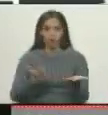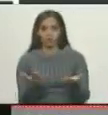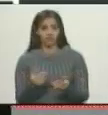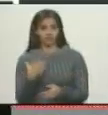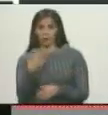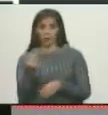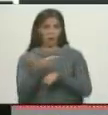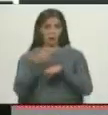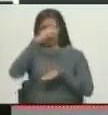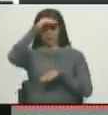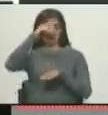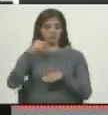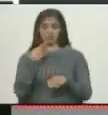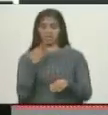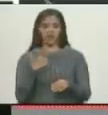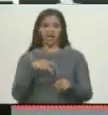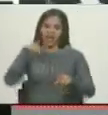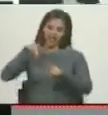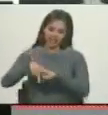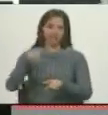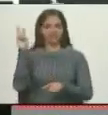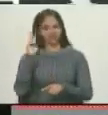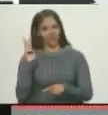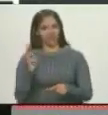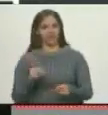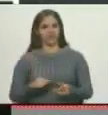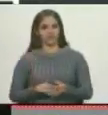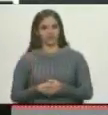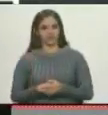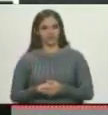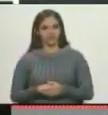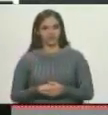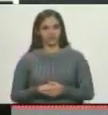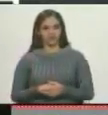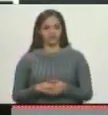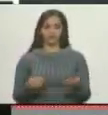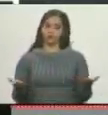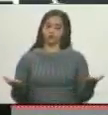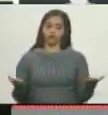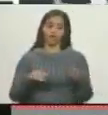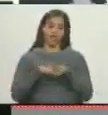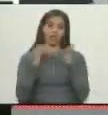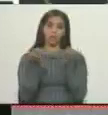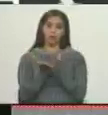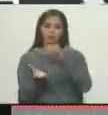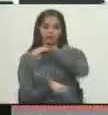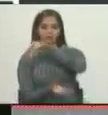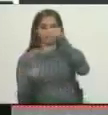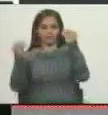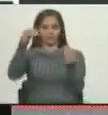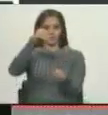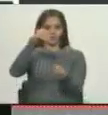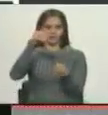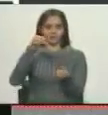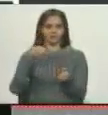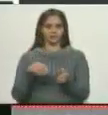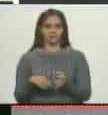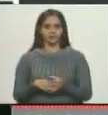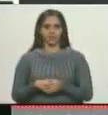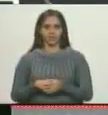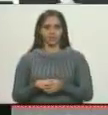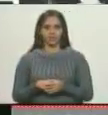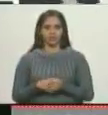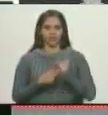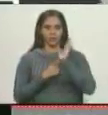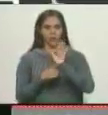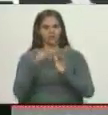gobierno de Donald Trump salió a agredir a Venezuela. El mundo al revés. Lo cual demuestra el odio